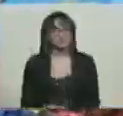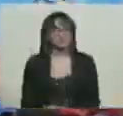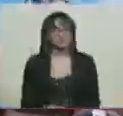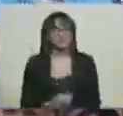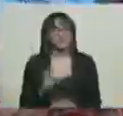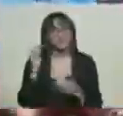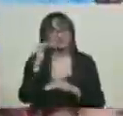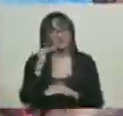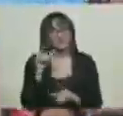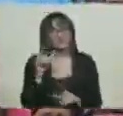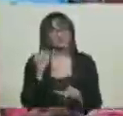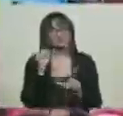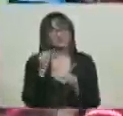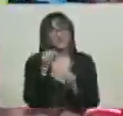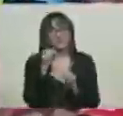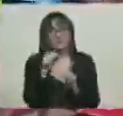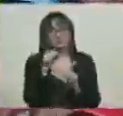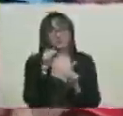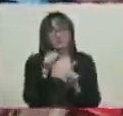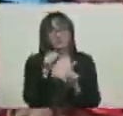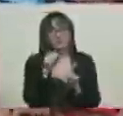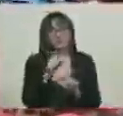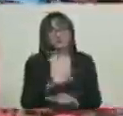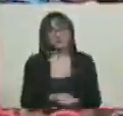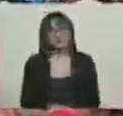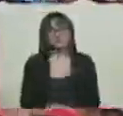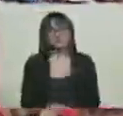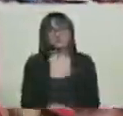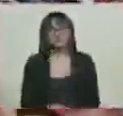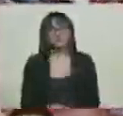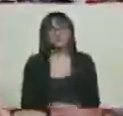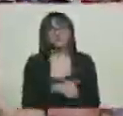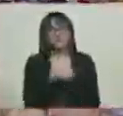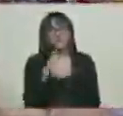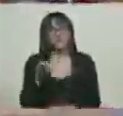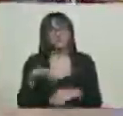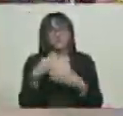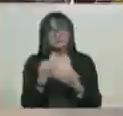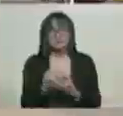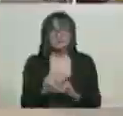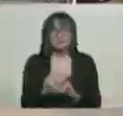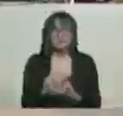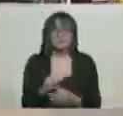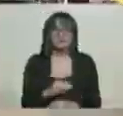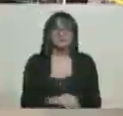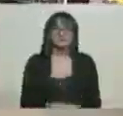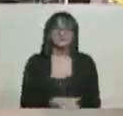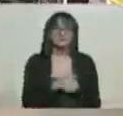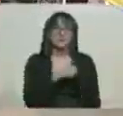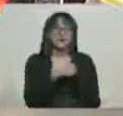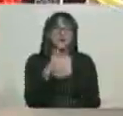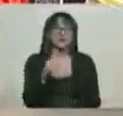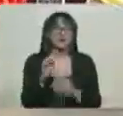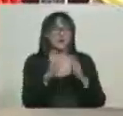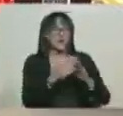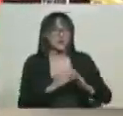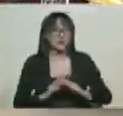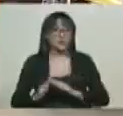atención Gran Polo Patriótico, en cada familia, en cada